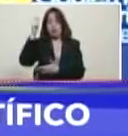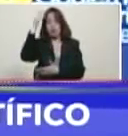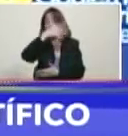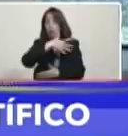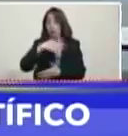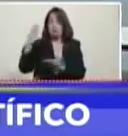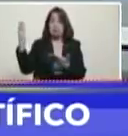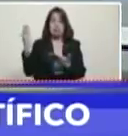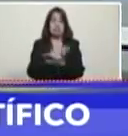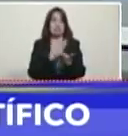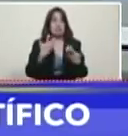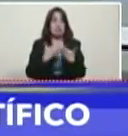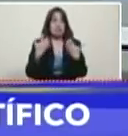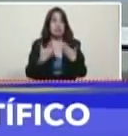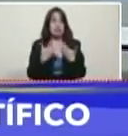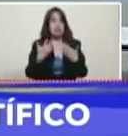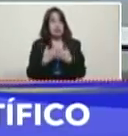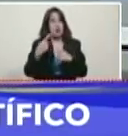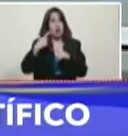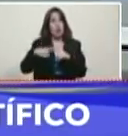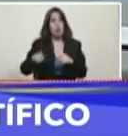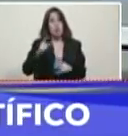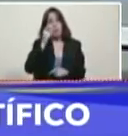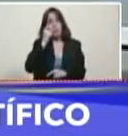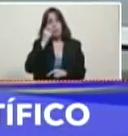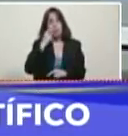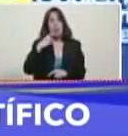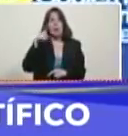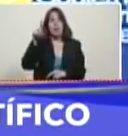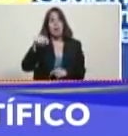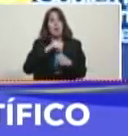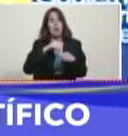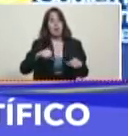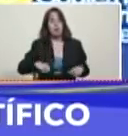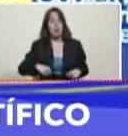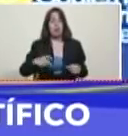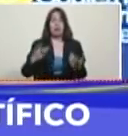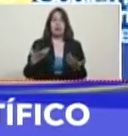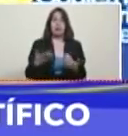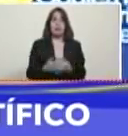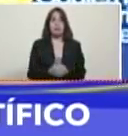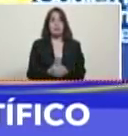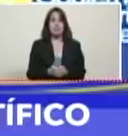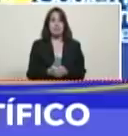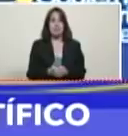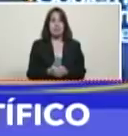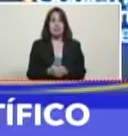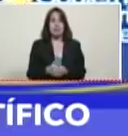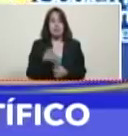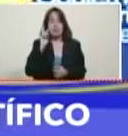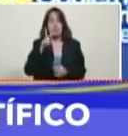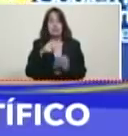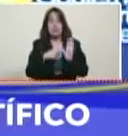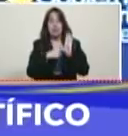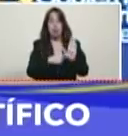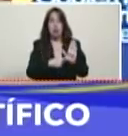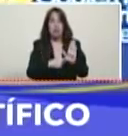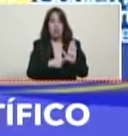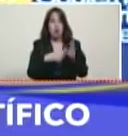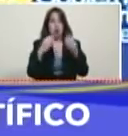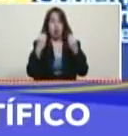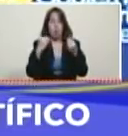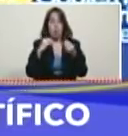es? Portugués. Portugués. Sí. Una buena mezcla portugués. Fíjense ustedes, aquí se demuestra la